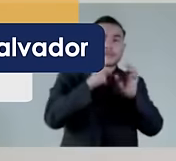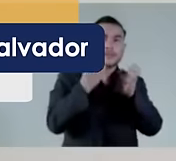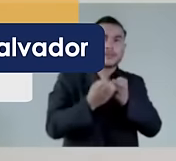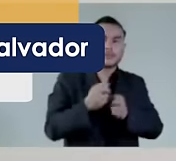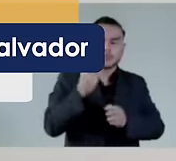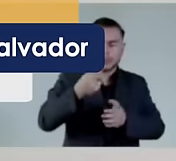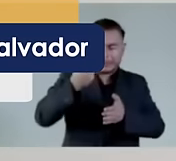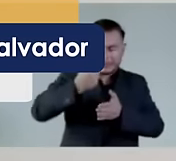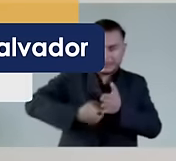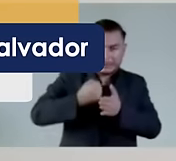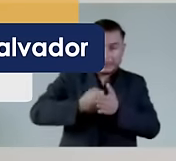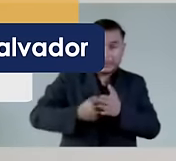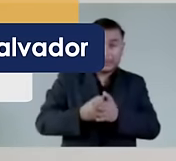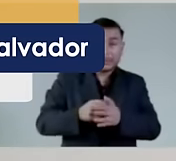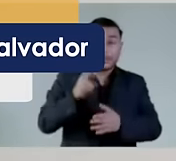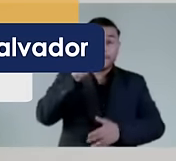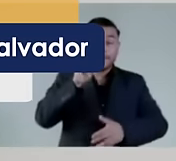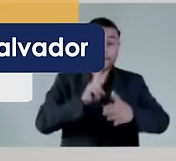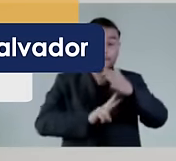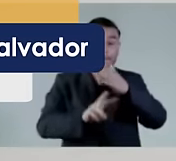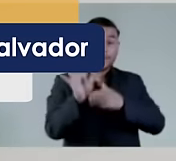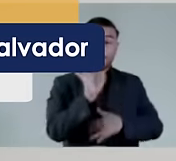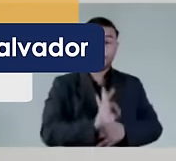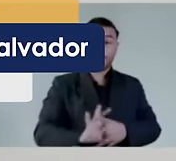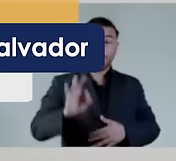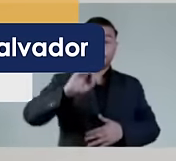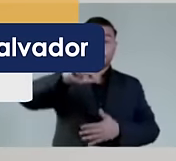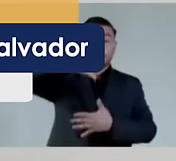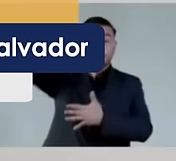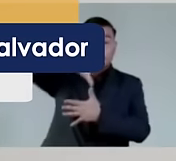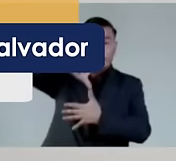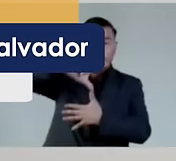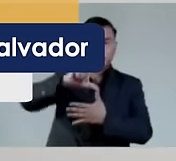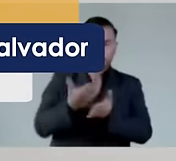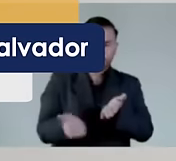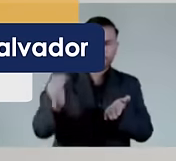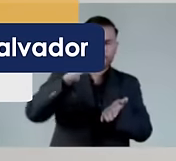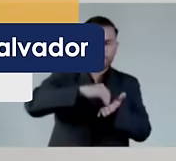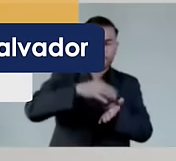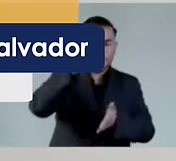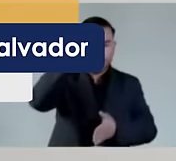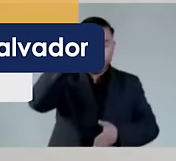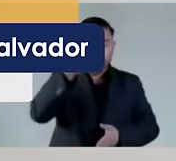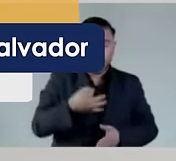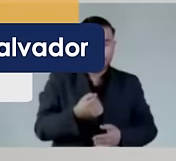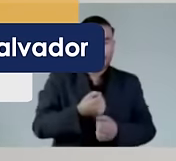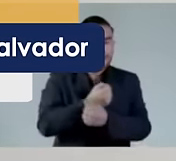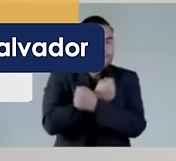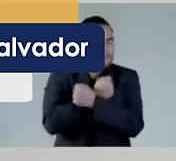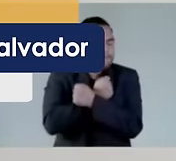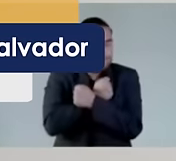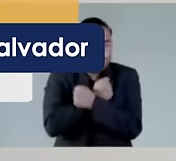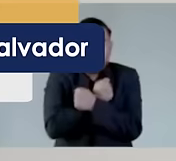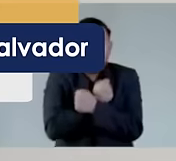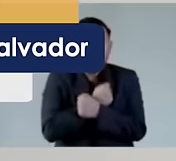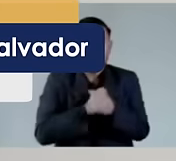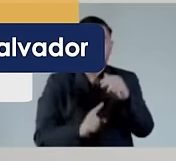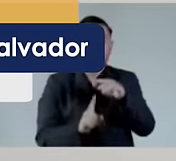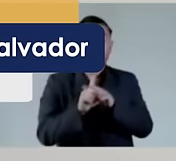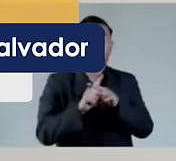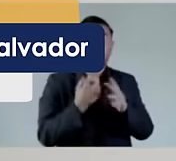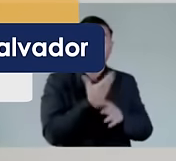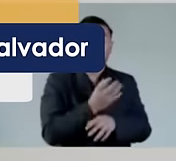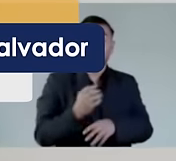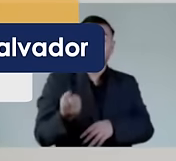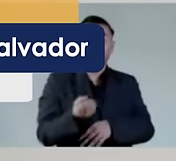que renueve toda la visión de américa latina' restaurar la fe reaviva el deseo de amar y de tener una nueva política en